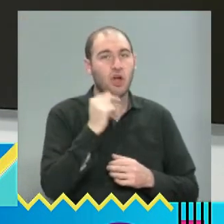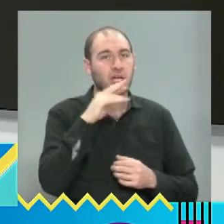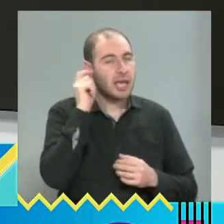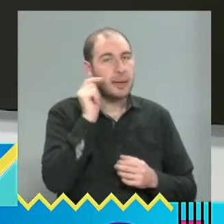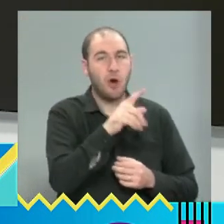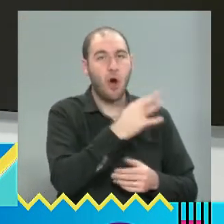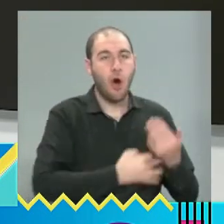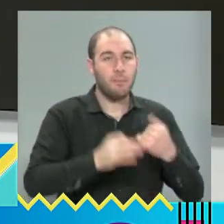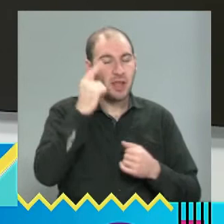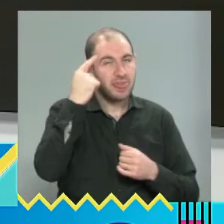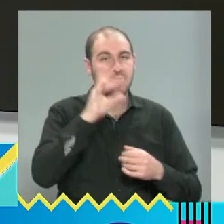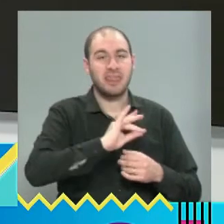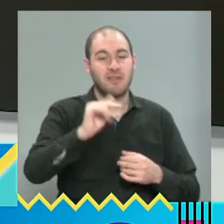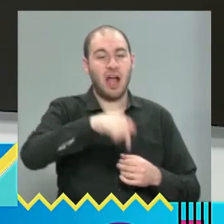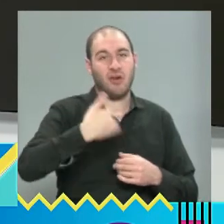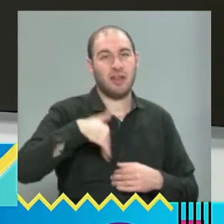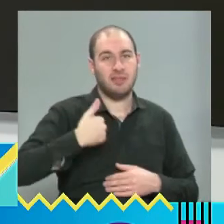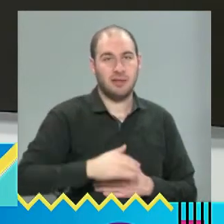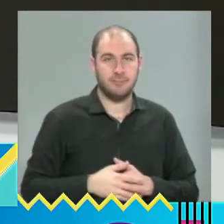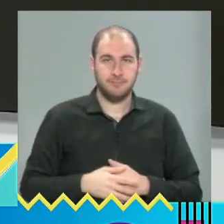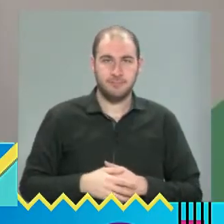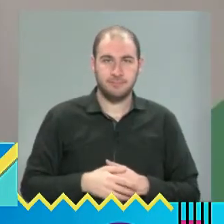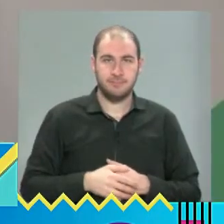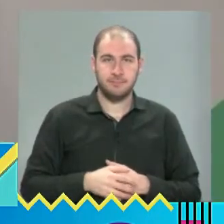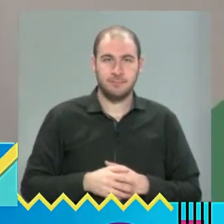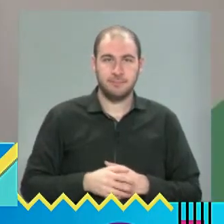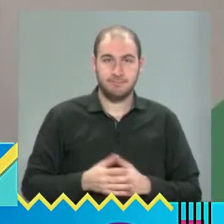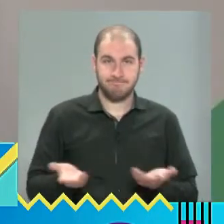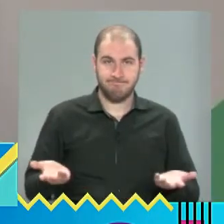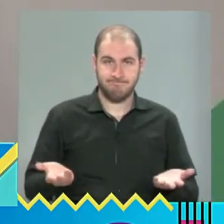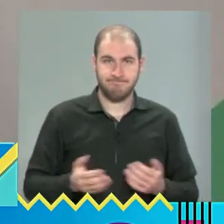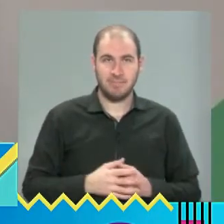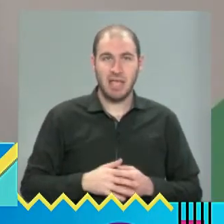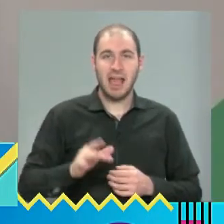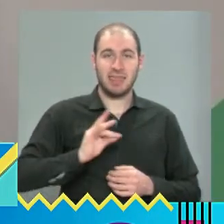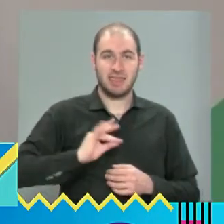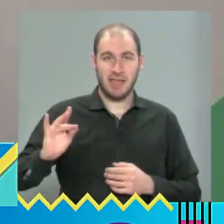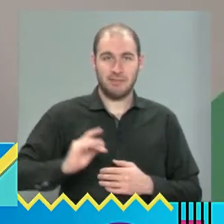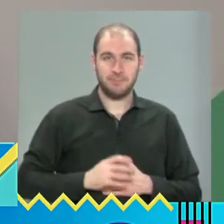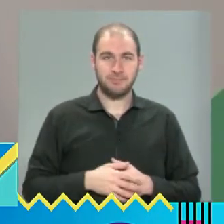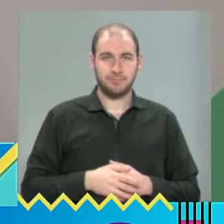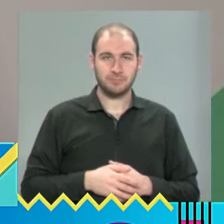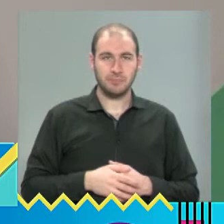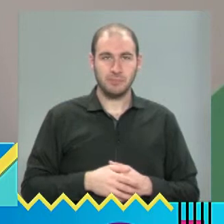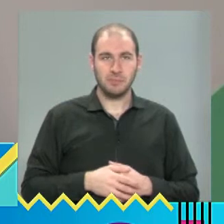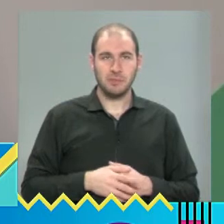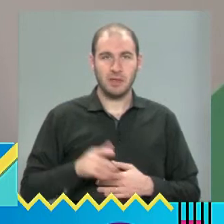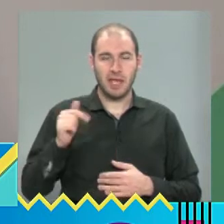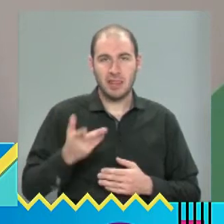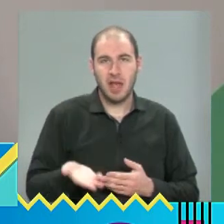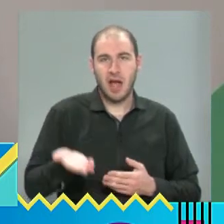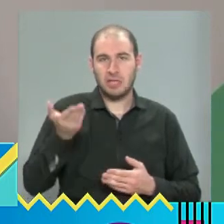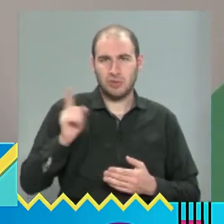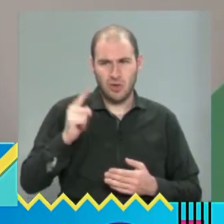opinas de la deuda actual de Argentina? A ver, la deuda no está tan alta como